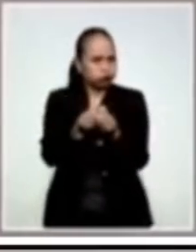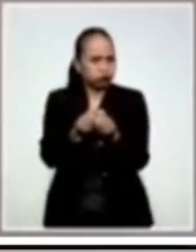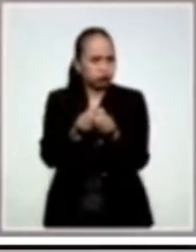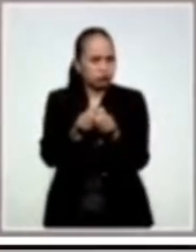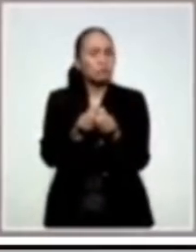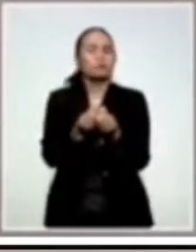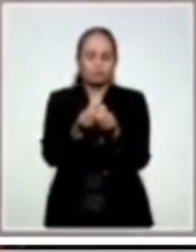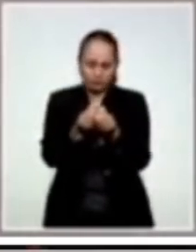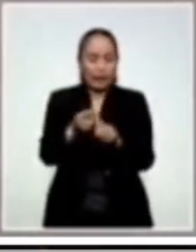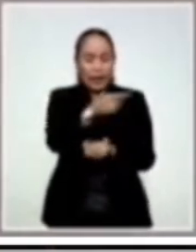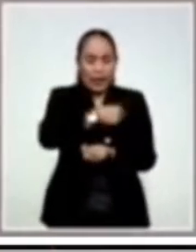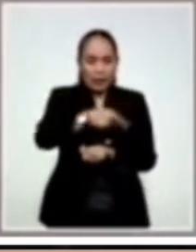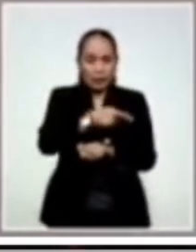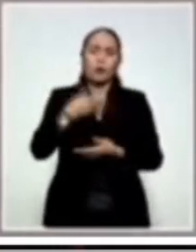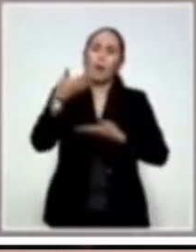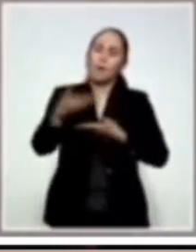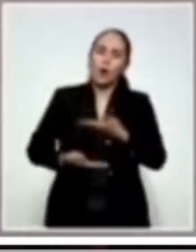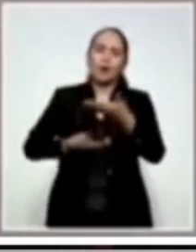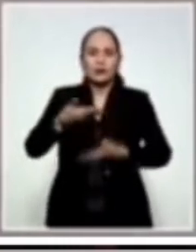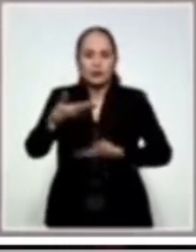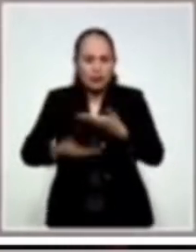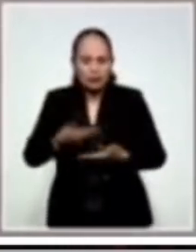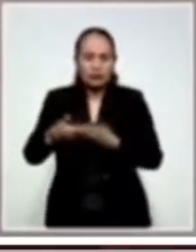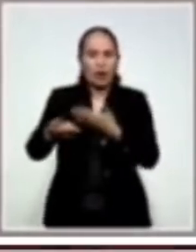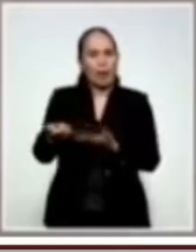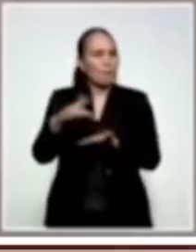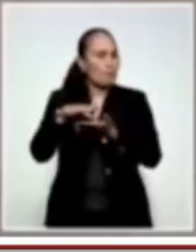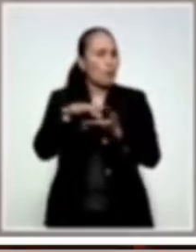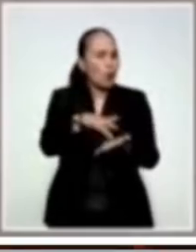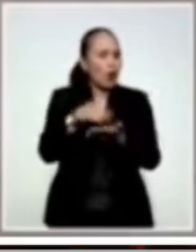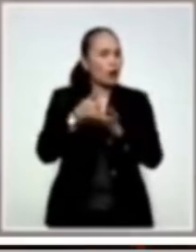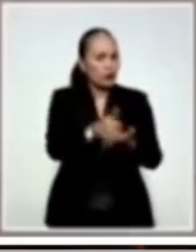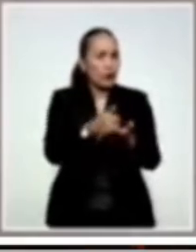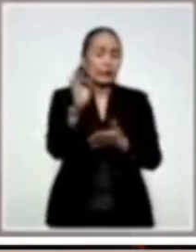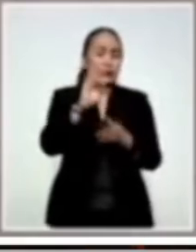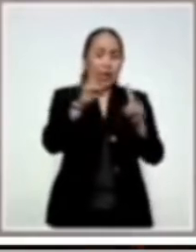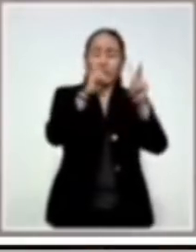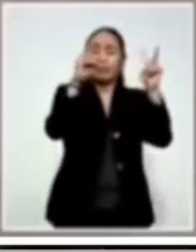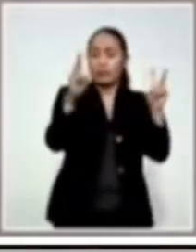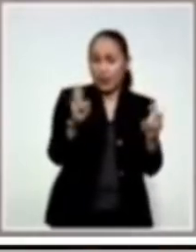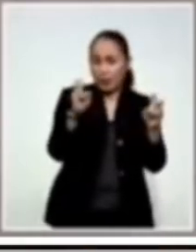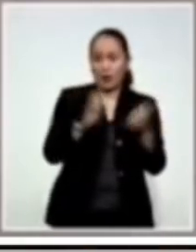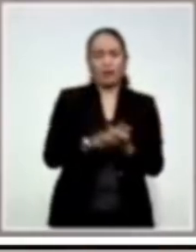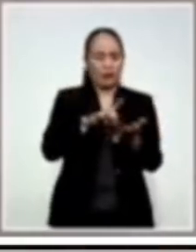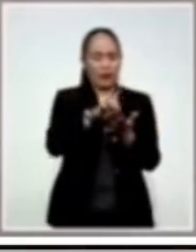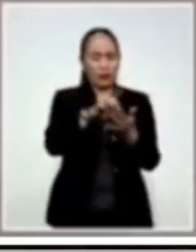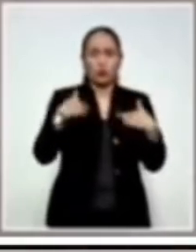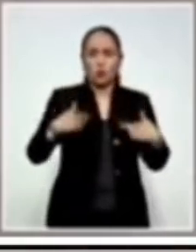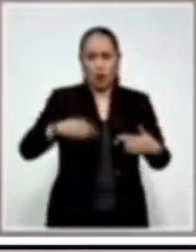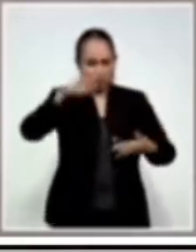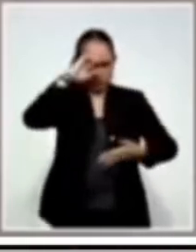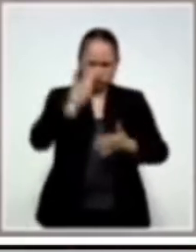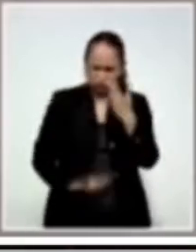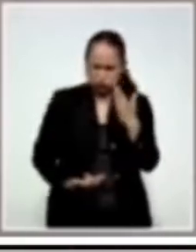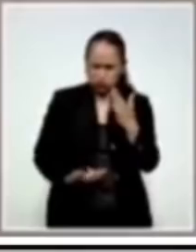en procesos, en procedimientos donde haya tema de violación a derechos humanos, y